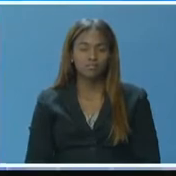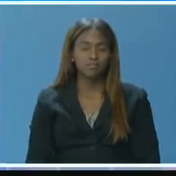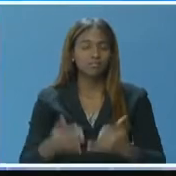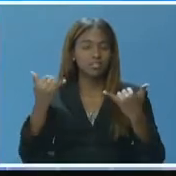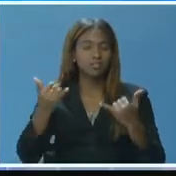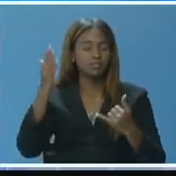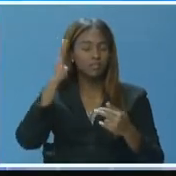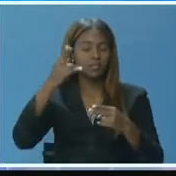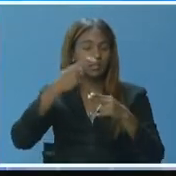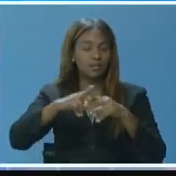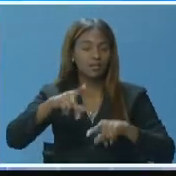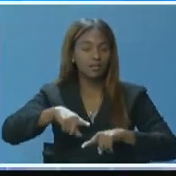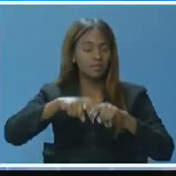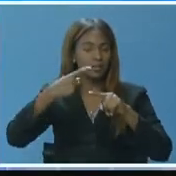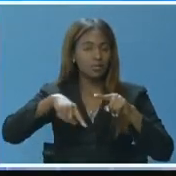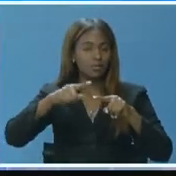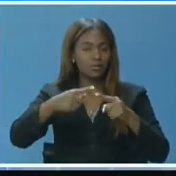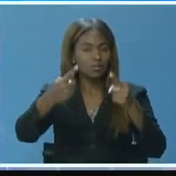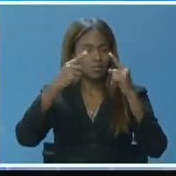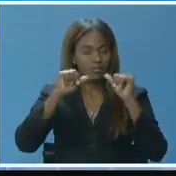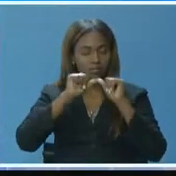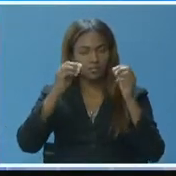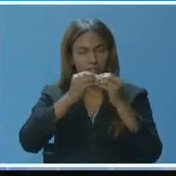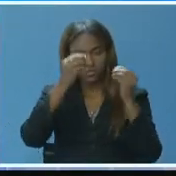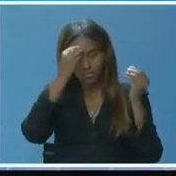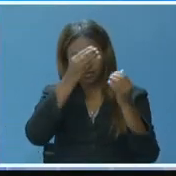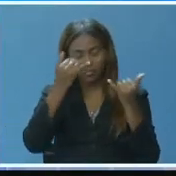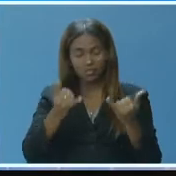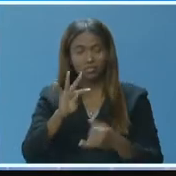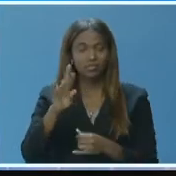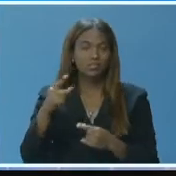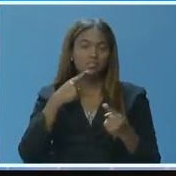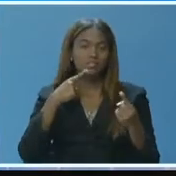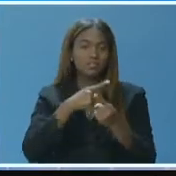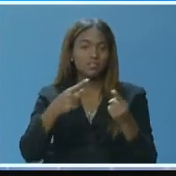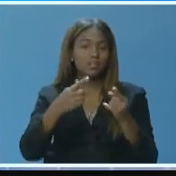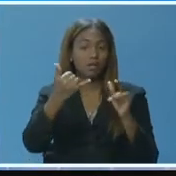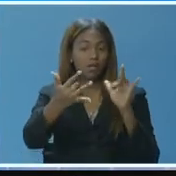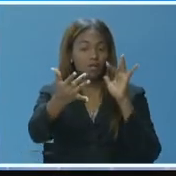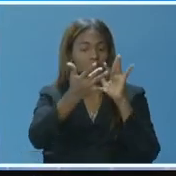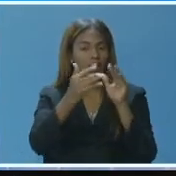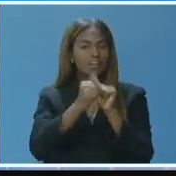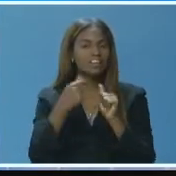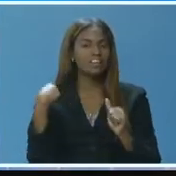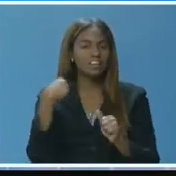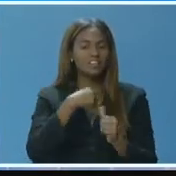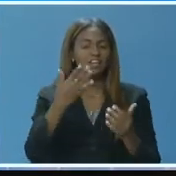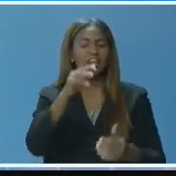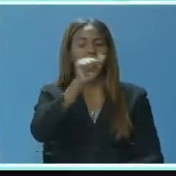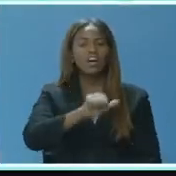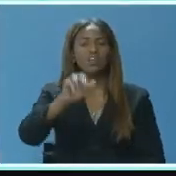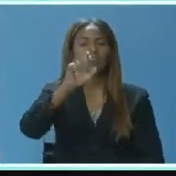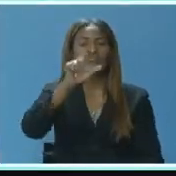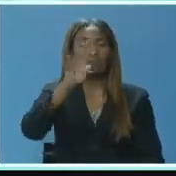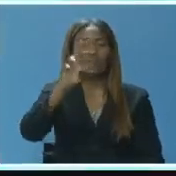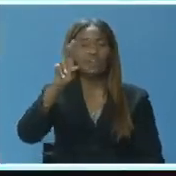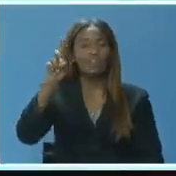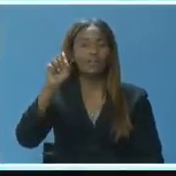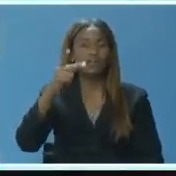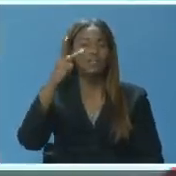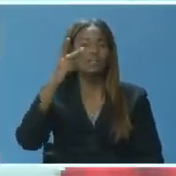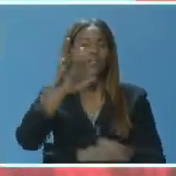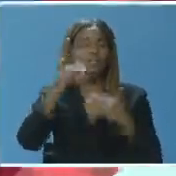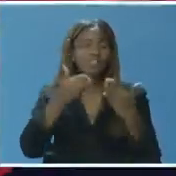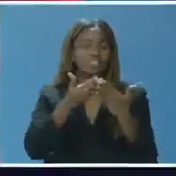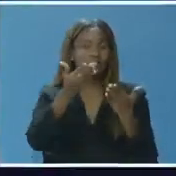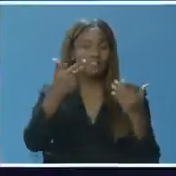Vámonos de inmediato a la pausa, de inmediato volvemos con más aquí en 4RD Noticias. Síguenos ahora mismo, arroba canal 4RD en todas nuestras plataformas